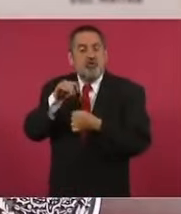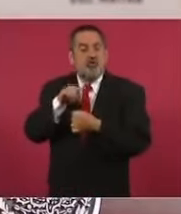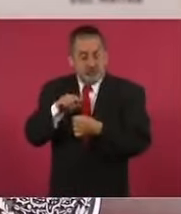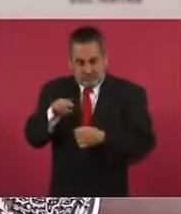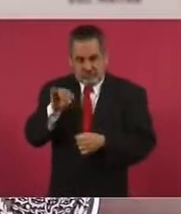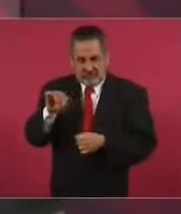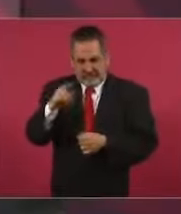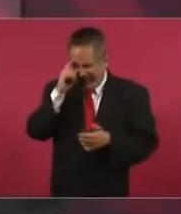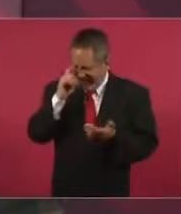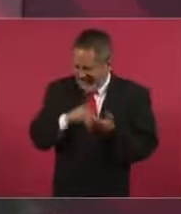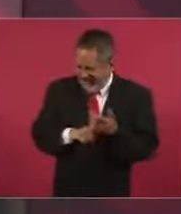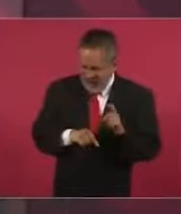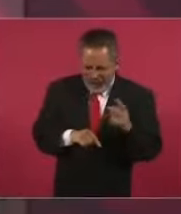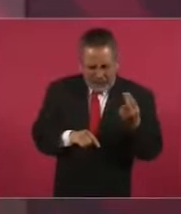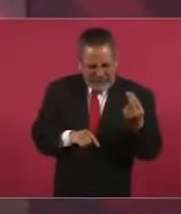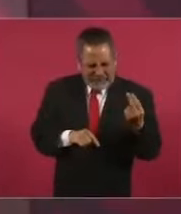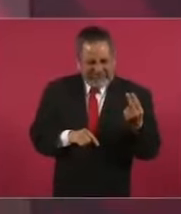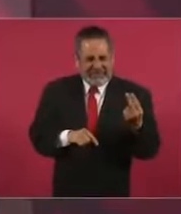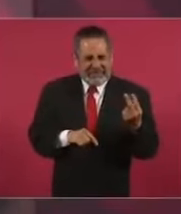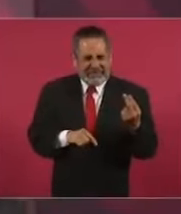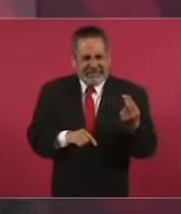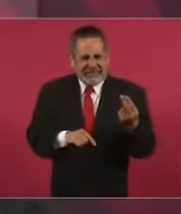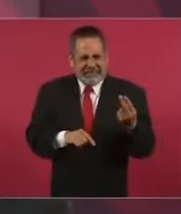y creo que 25